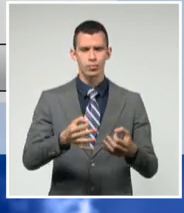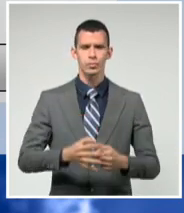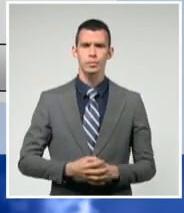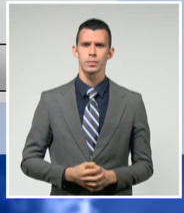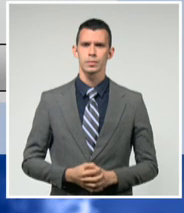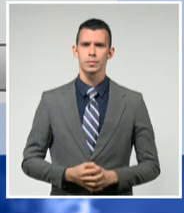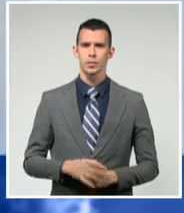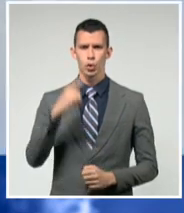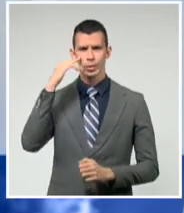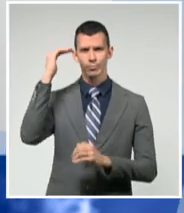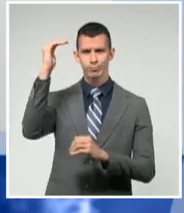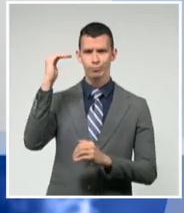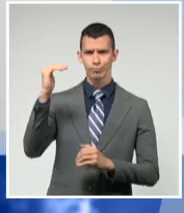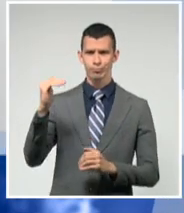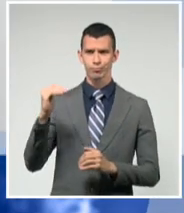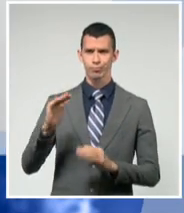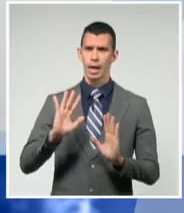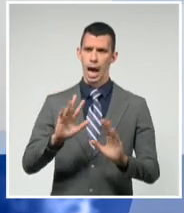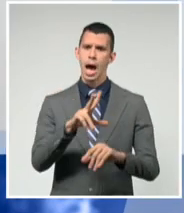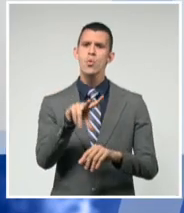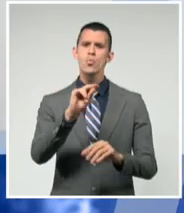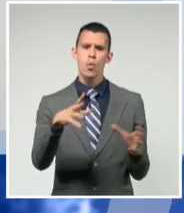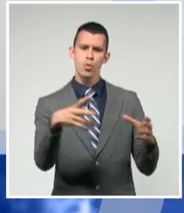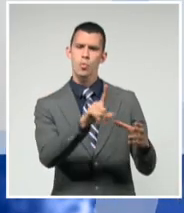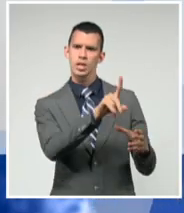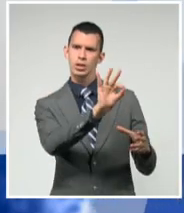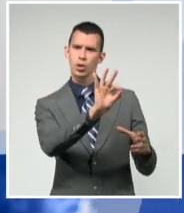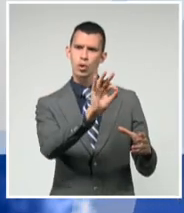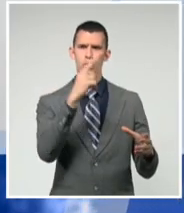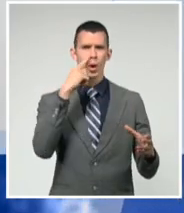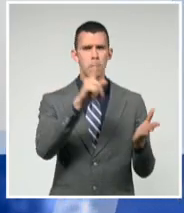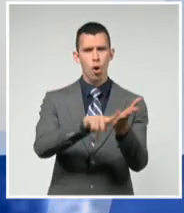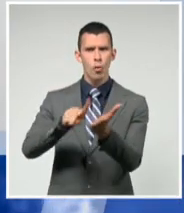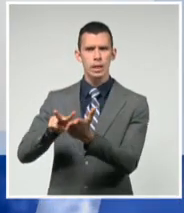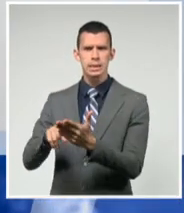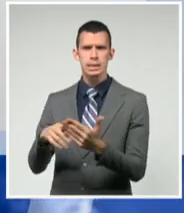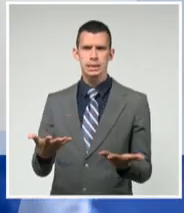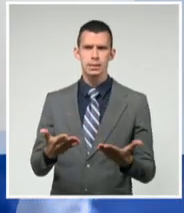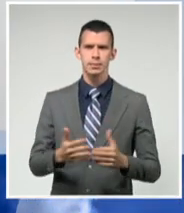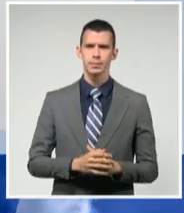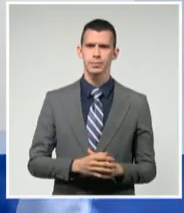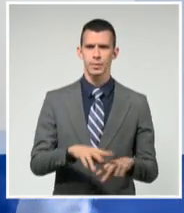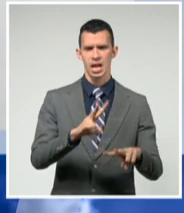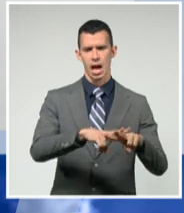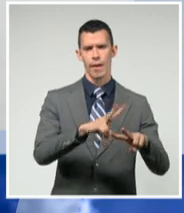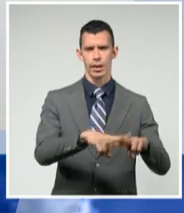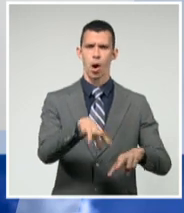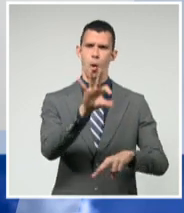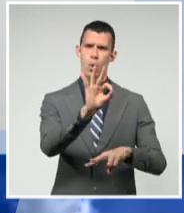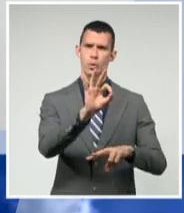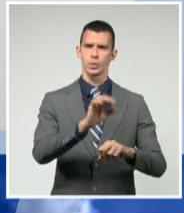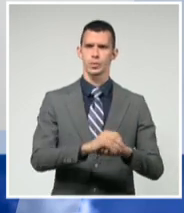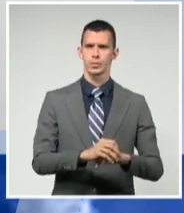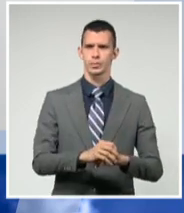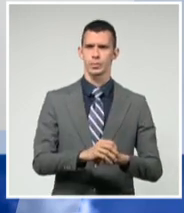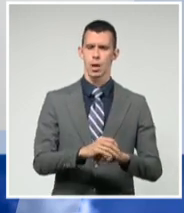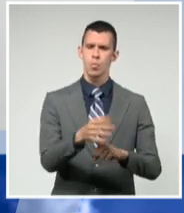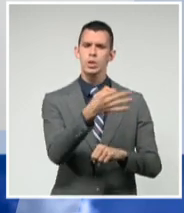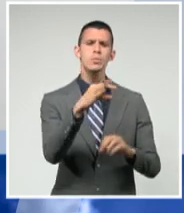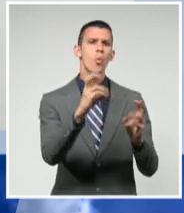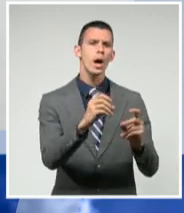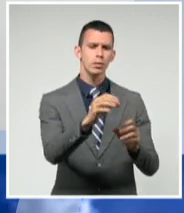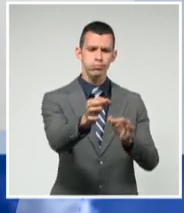Por provincias, los 18 casos confirmados se distribuyen de la siguiente manera. La Habana, 8 casos en 5 municipios